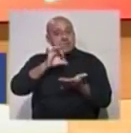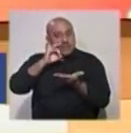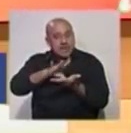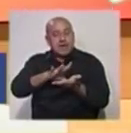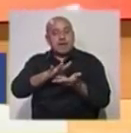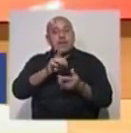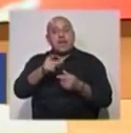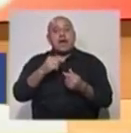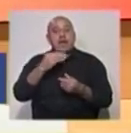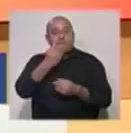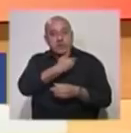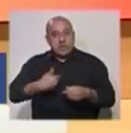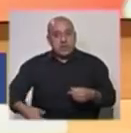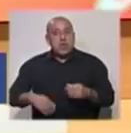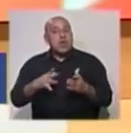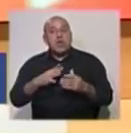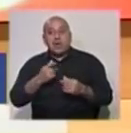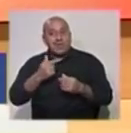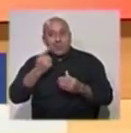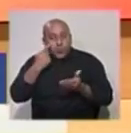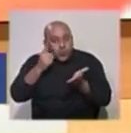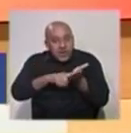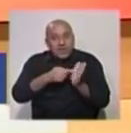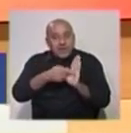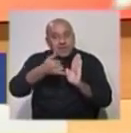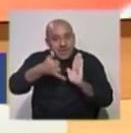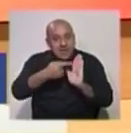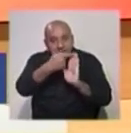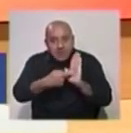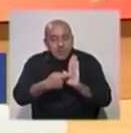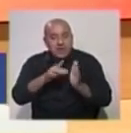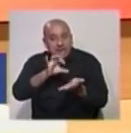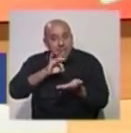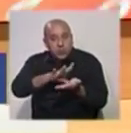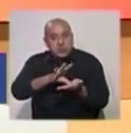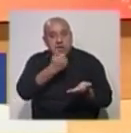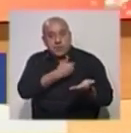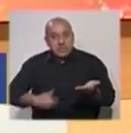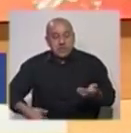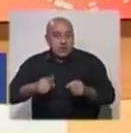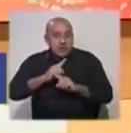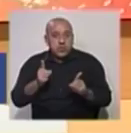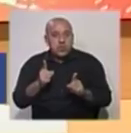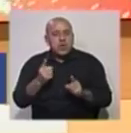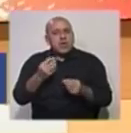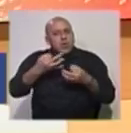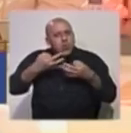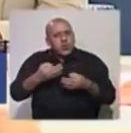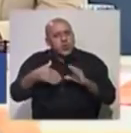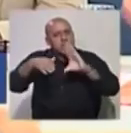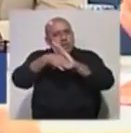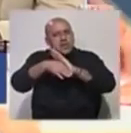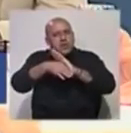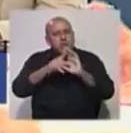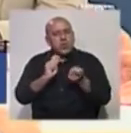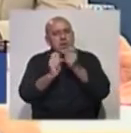no tuvo bases fundadas y el impeachment justo se asoció con un cambio radical en las políticas públicas,